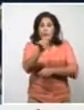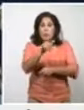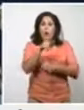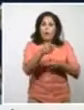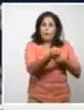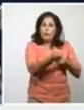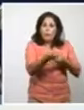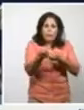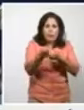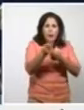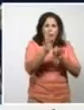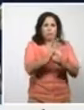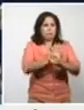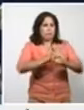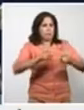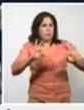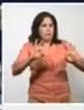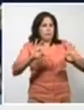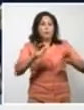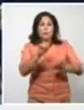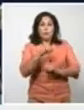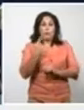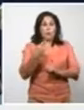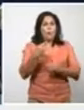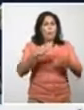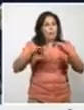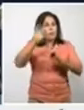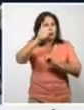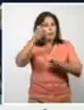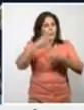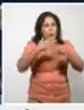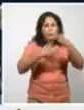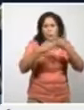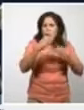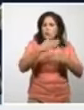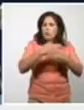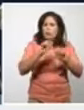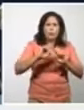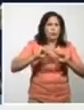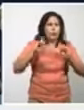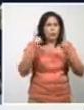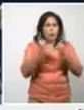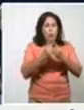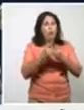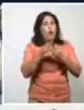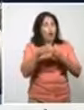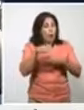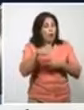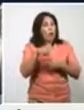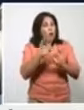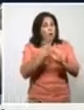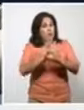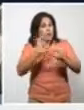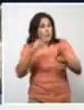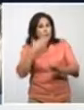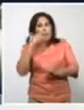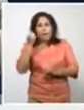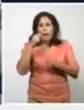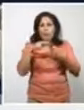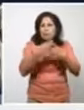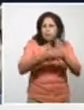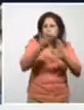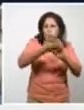cual el MICON, como en muchas cosas, nos ha acompañado, se está sometiendo a mejoramiento, a reparación.